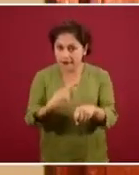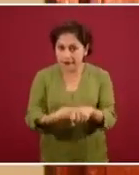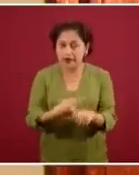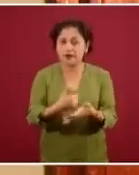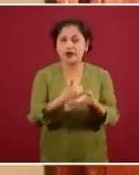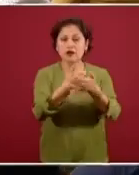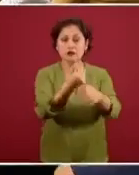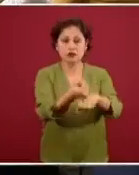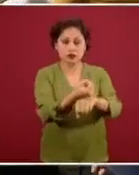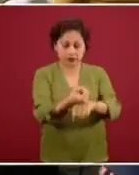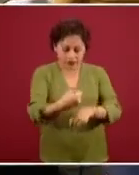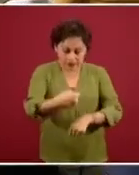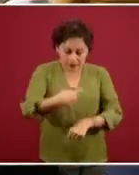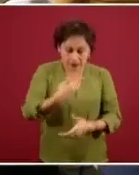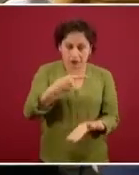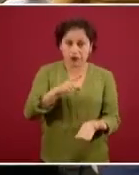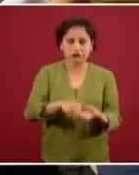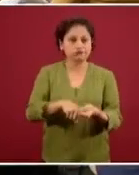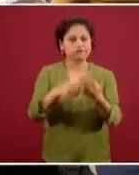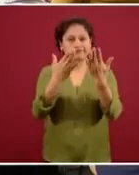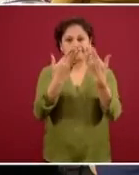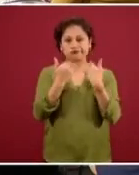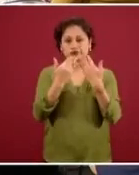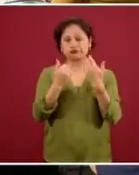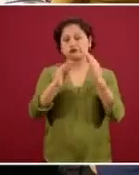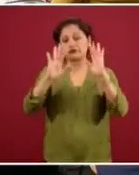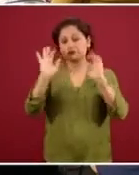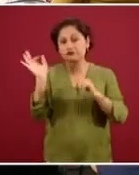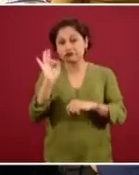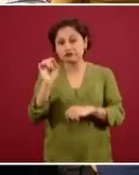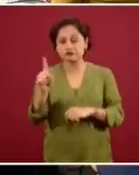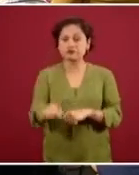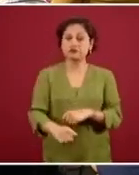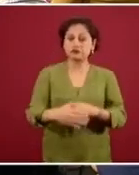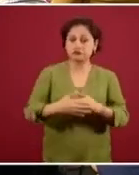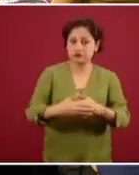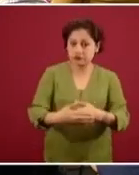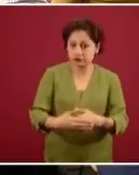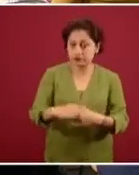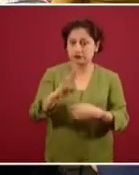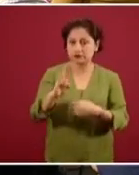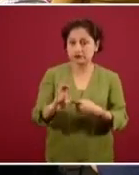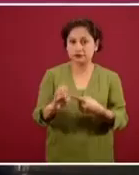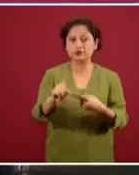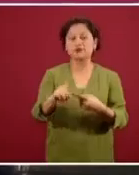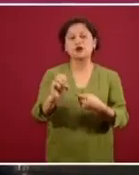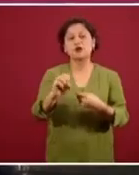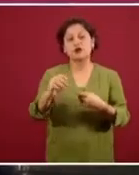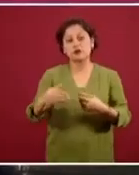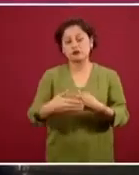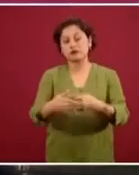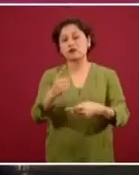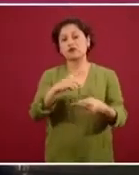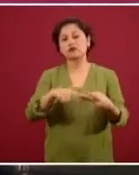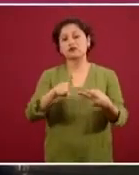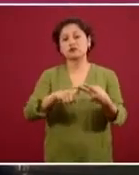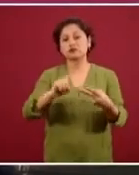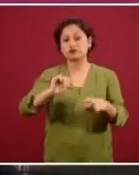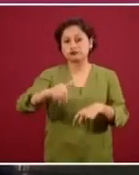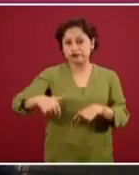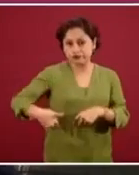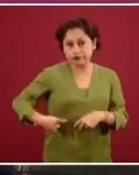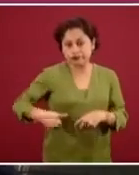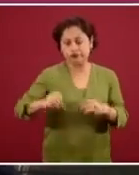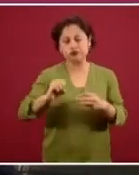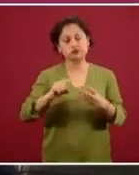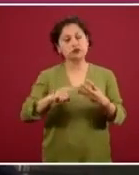a transfundir. Me refiero a hemorragia obstétrica, traumatismos y accidentes. A pesar de la